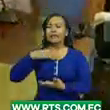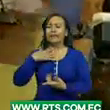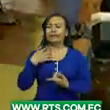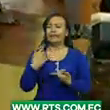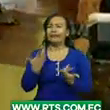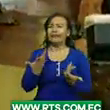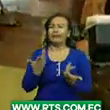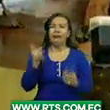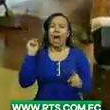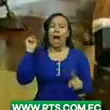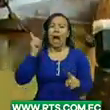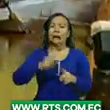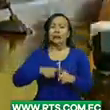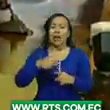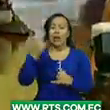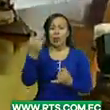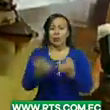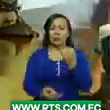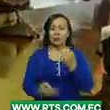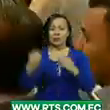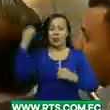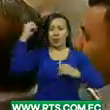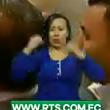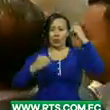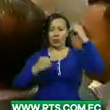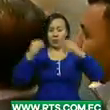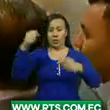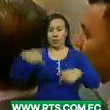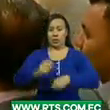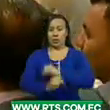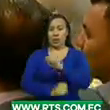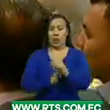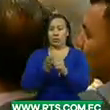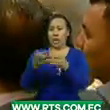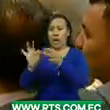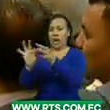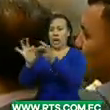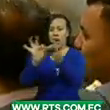hasta la última semana del mes de octubre del presente año informó charlie pisa